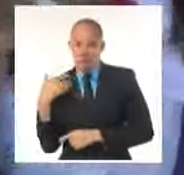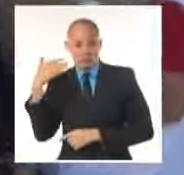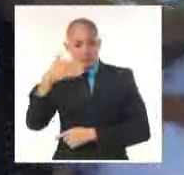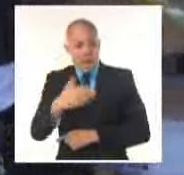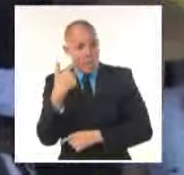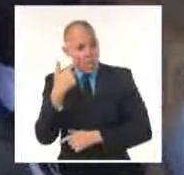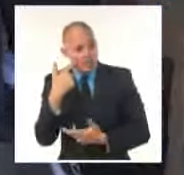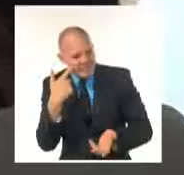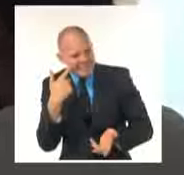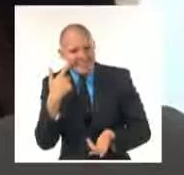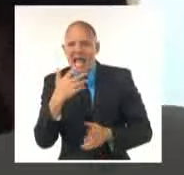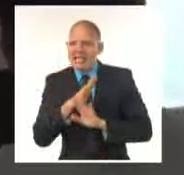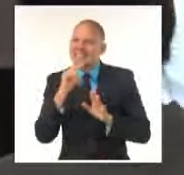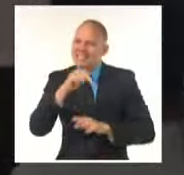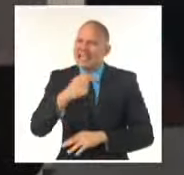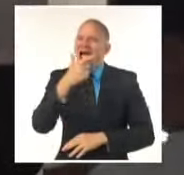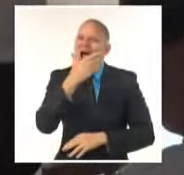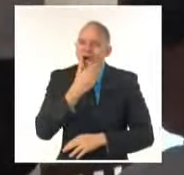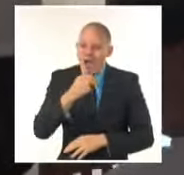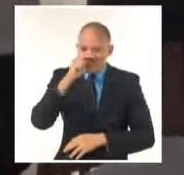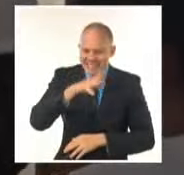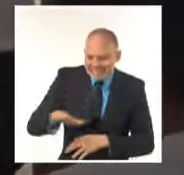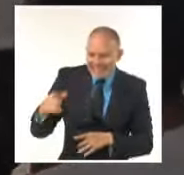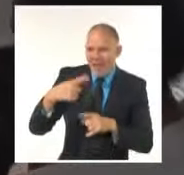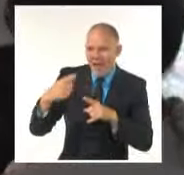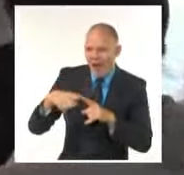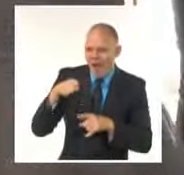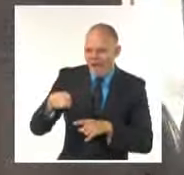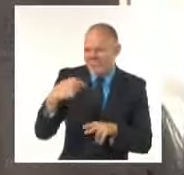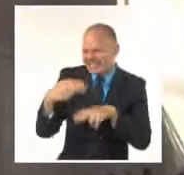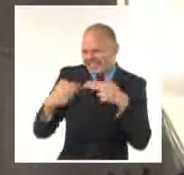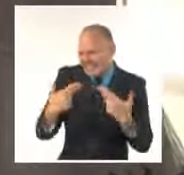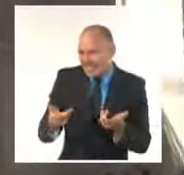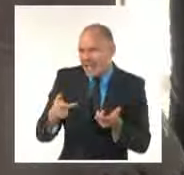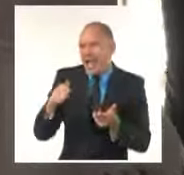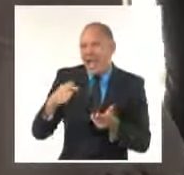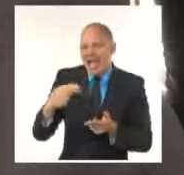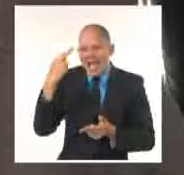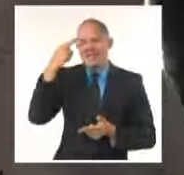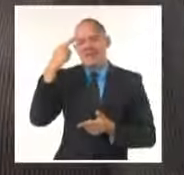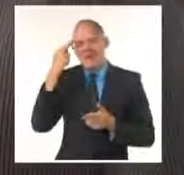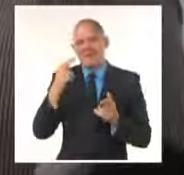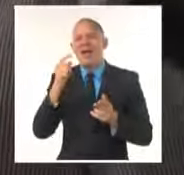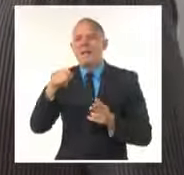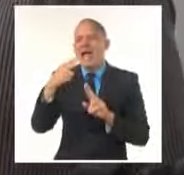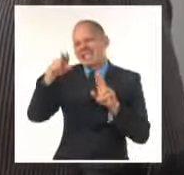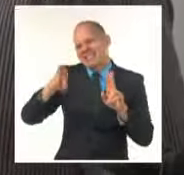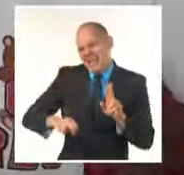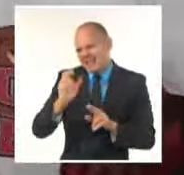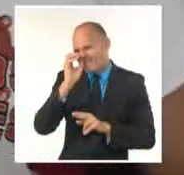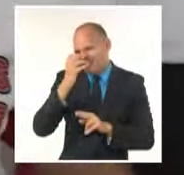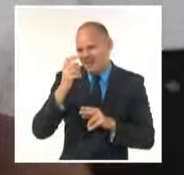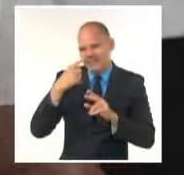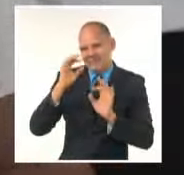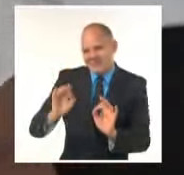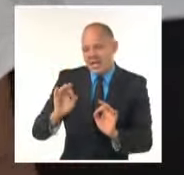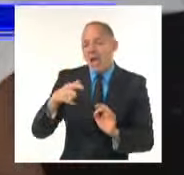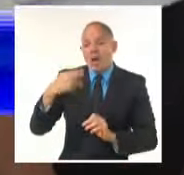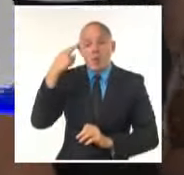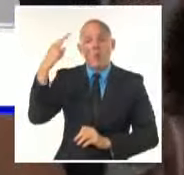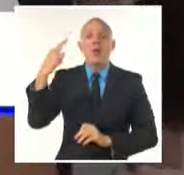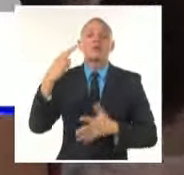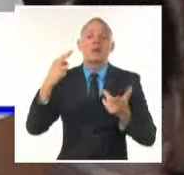más pequeños le hicieran a José Martí en ocasión del 171 aniversario de su natalicio este 28 de enero. Nosotros aquí